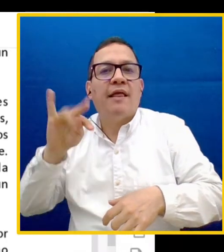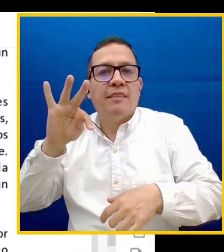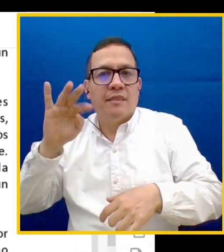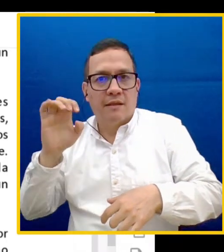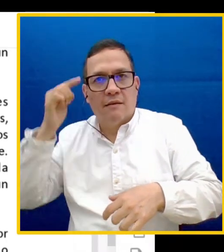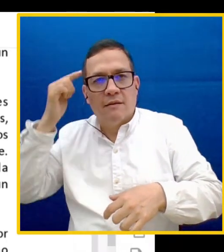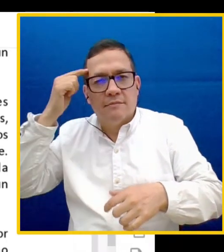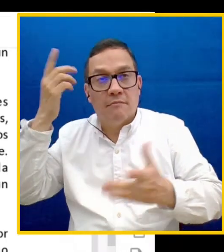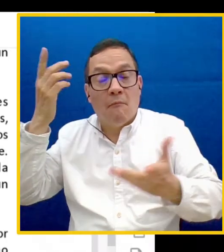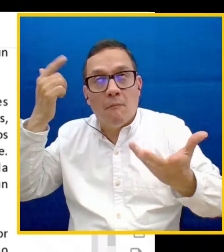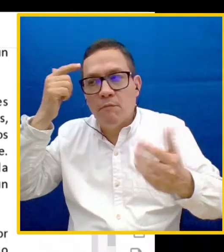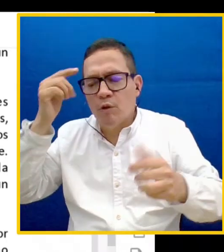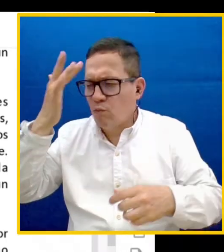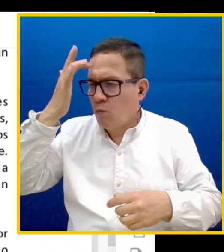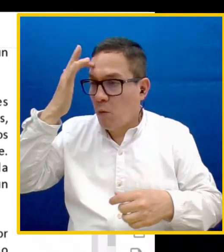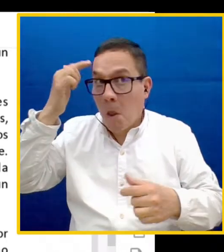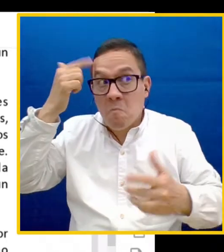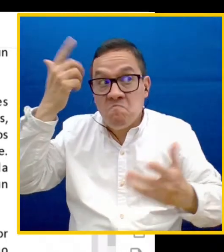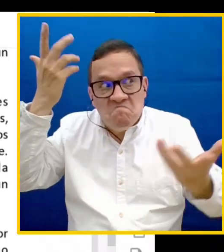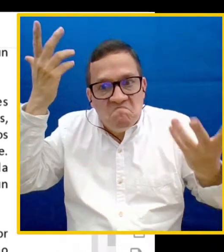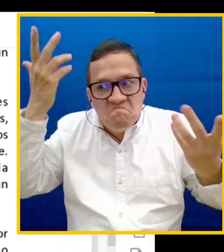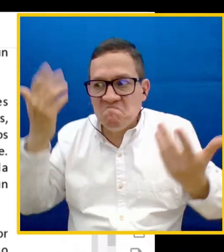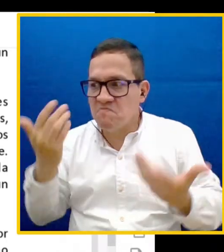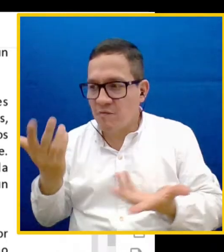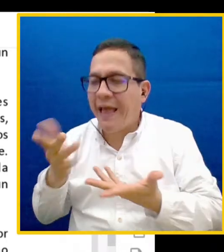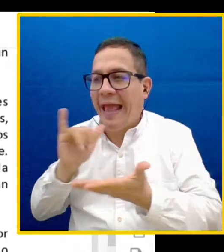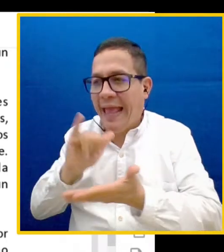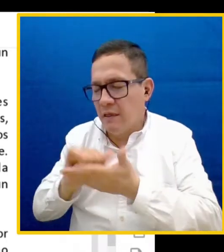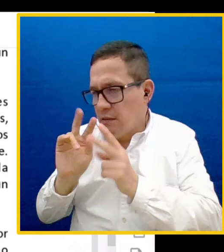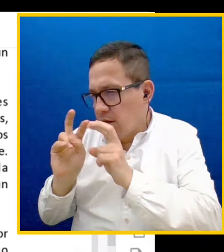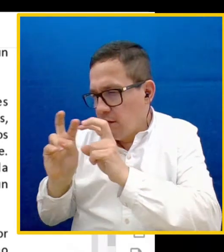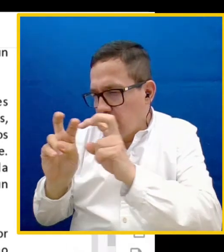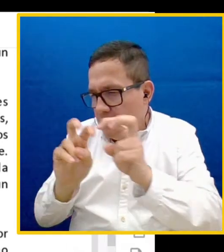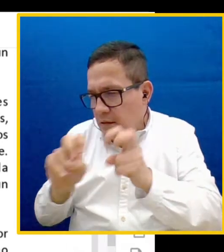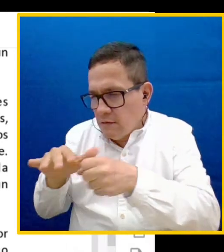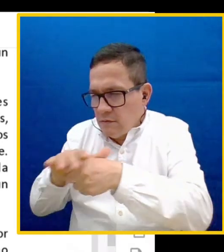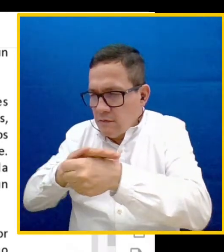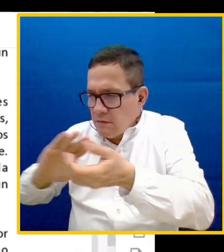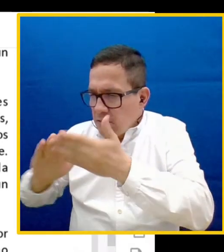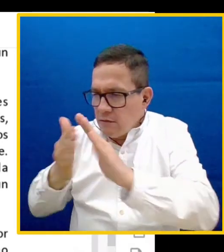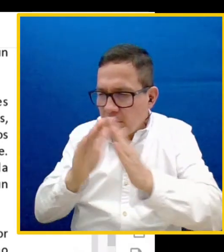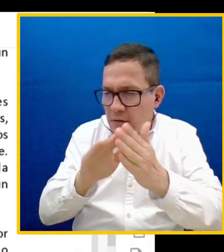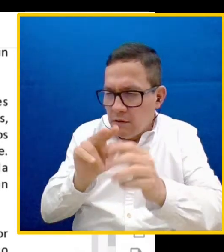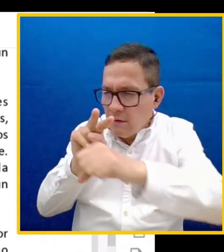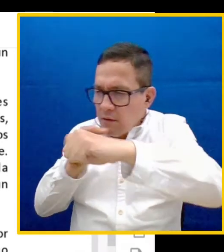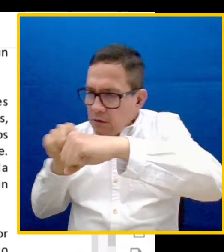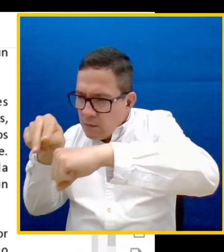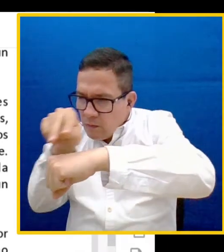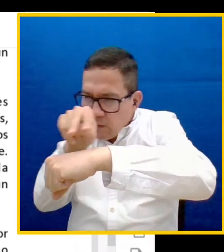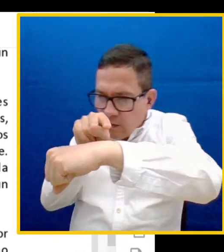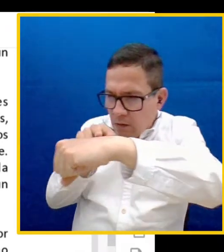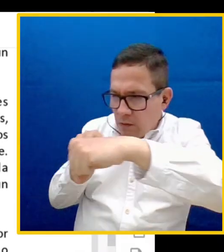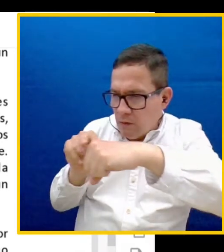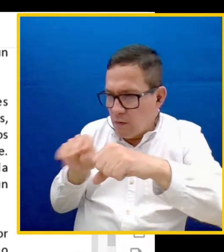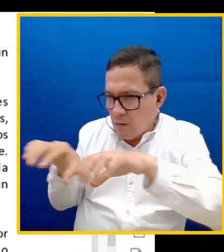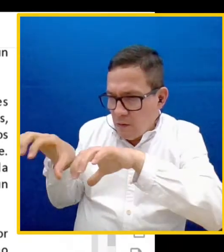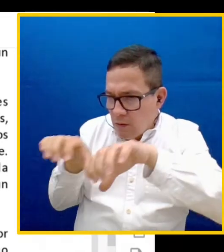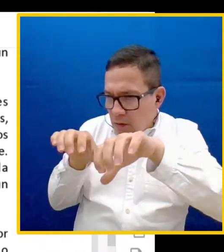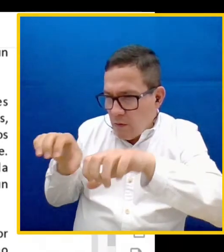mirada cualitativa, la subjetividad en sus diversos aspectos es un objeto preferente de